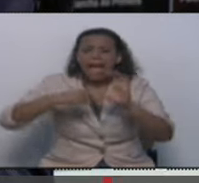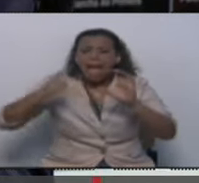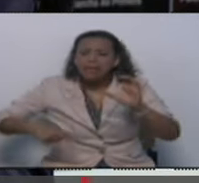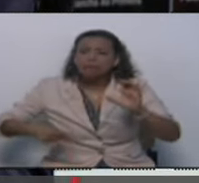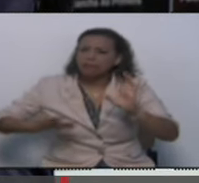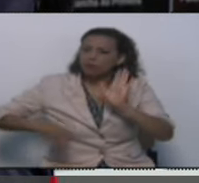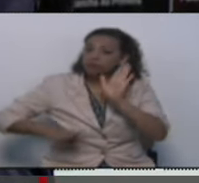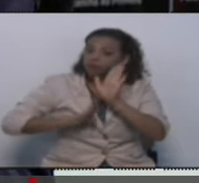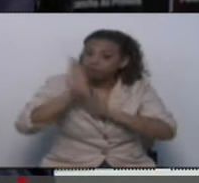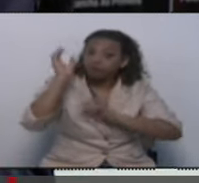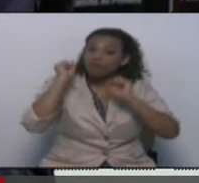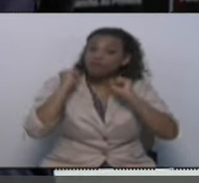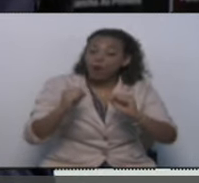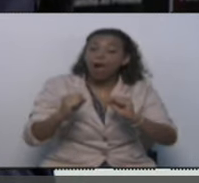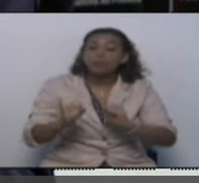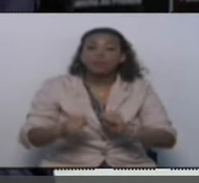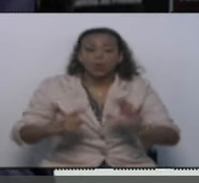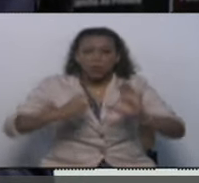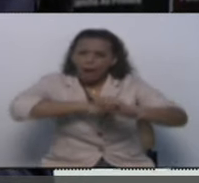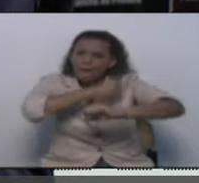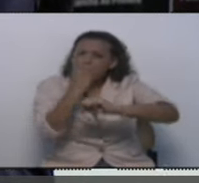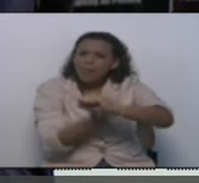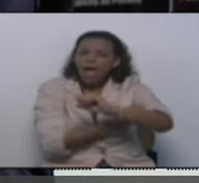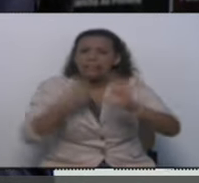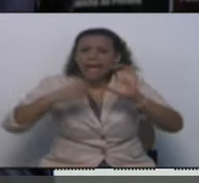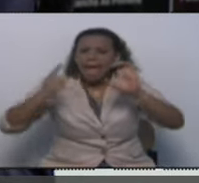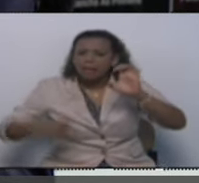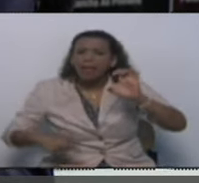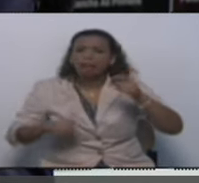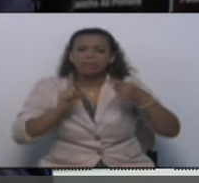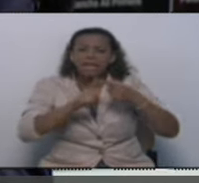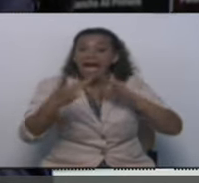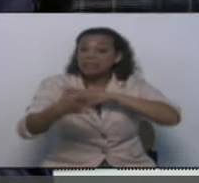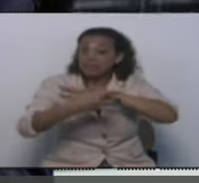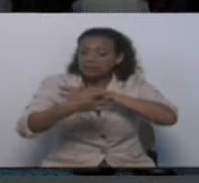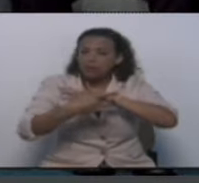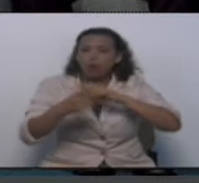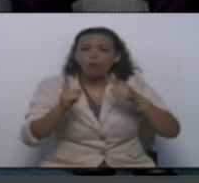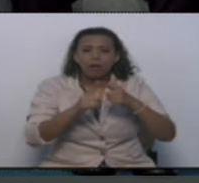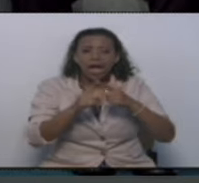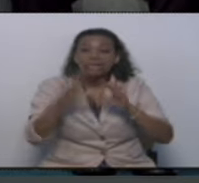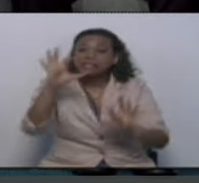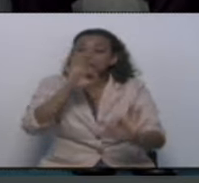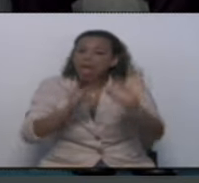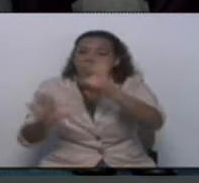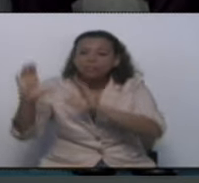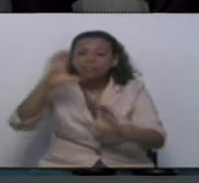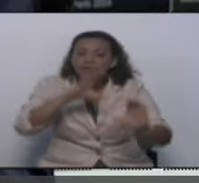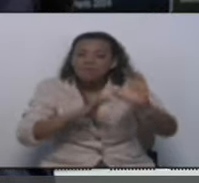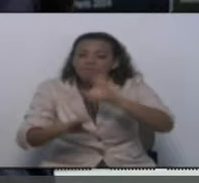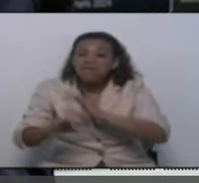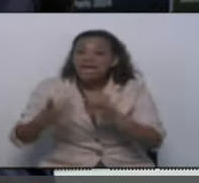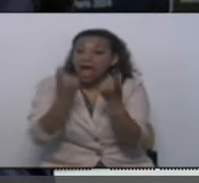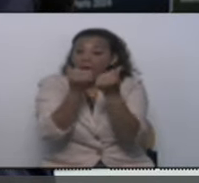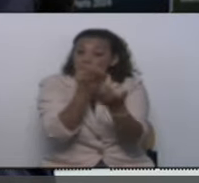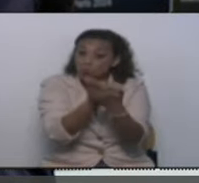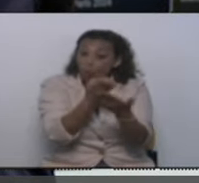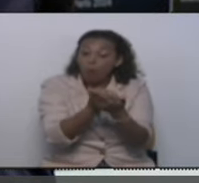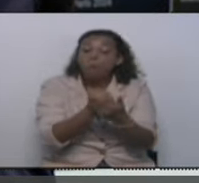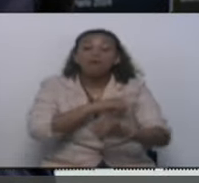mundo, es una potencia energética, tecnológica, científica, económica.